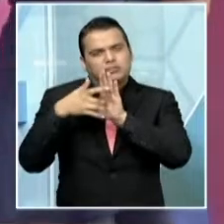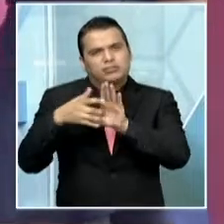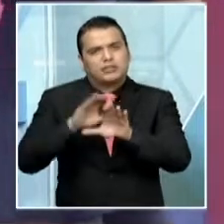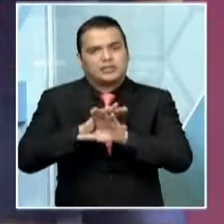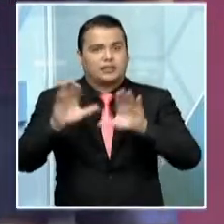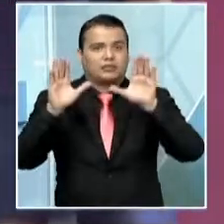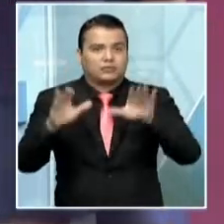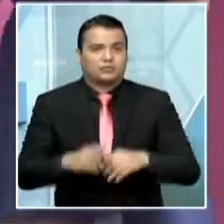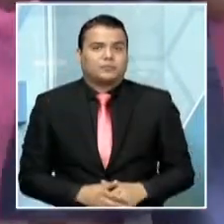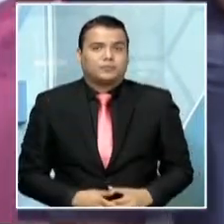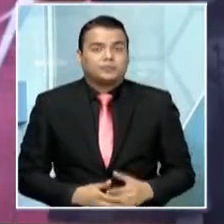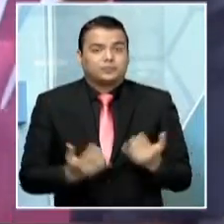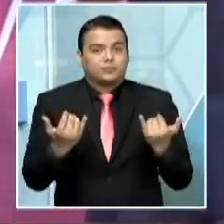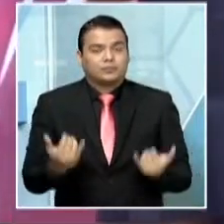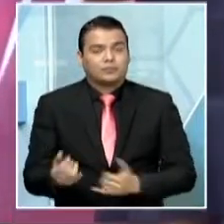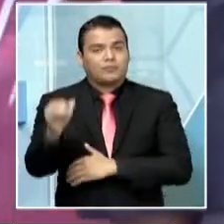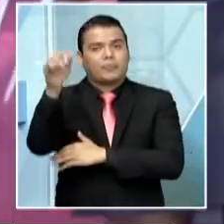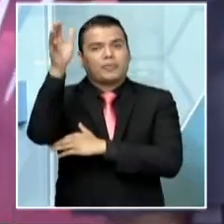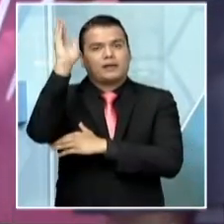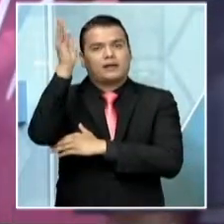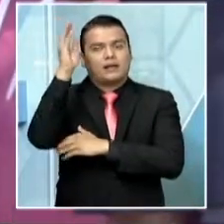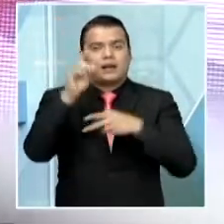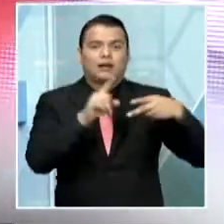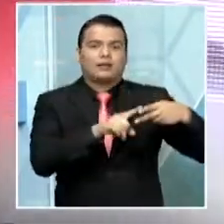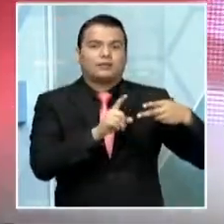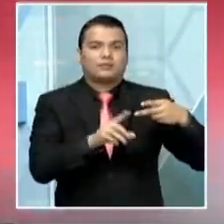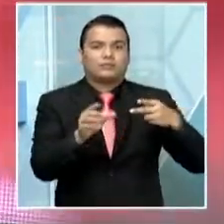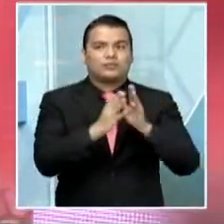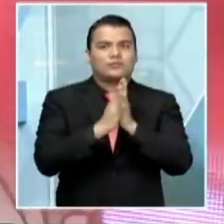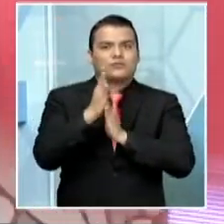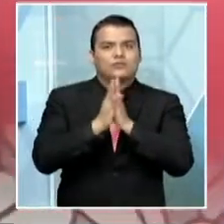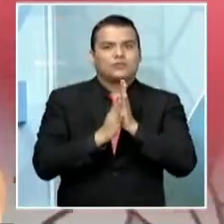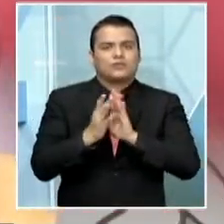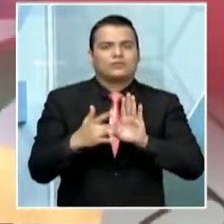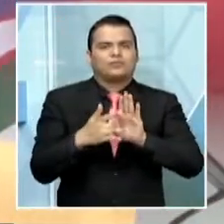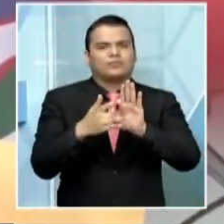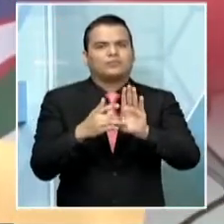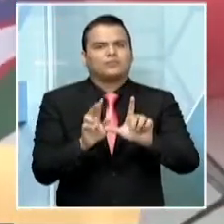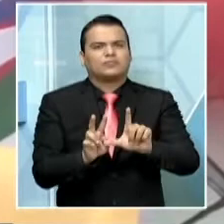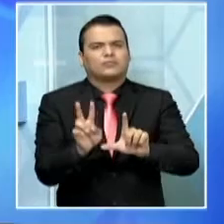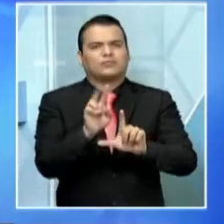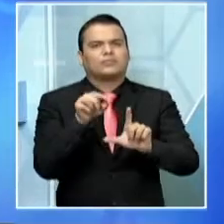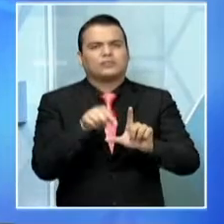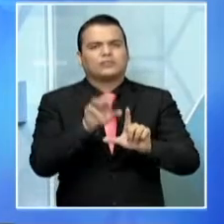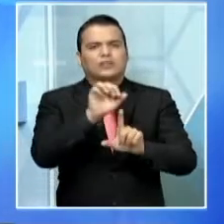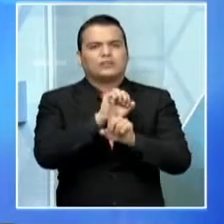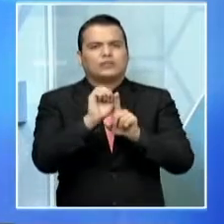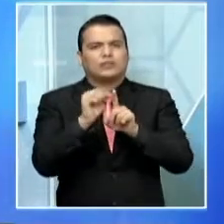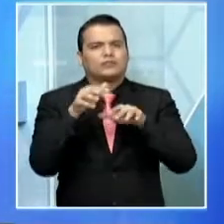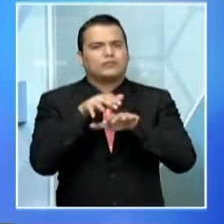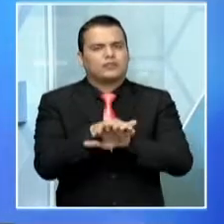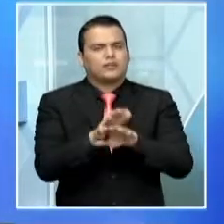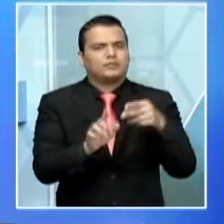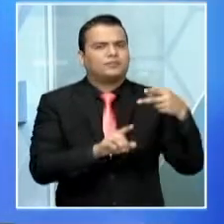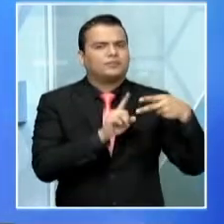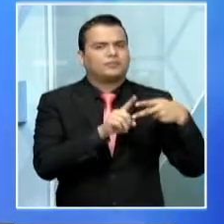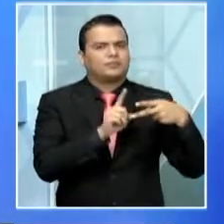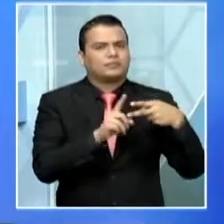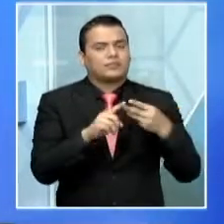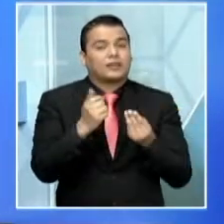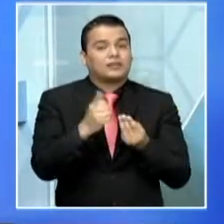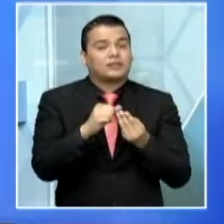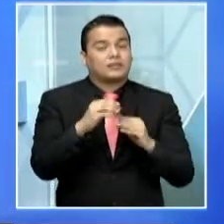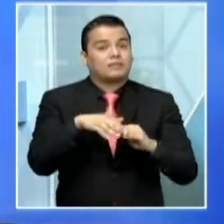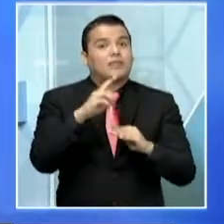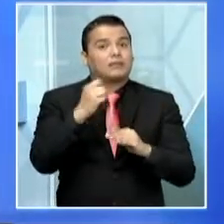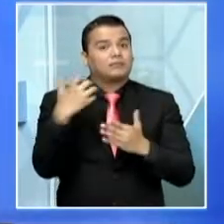además hoy se llevarán a cabo dos conversaciones muy esperados que serán transmitidos a través de la redes sociales del festival el primero versará sobre la salsa como eje de